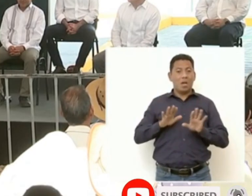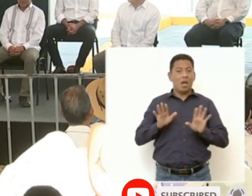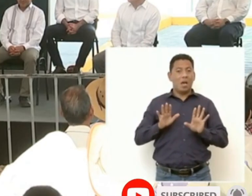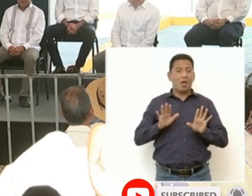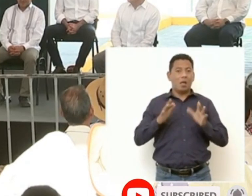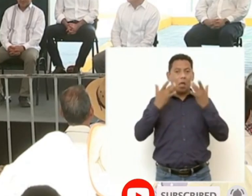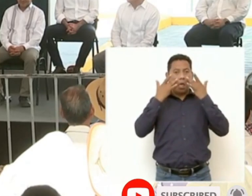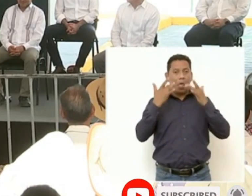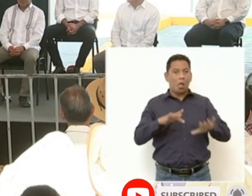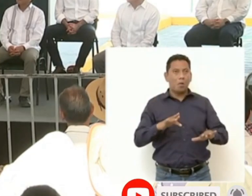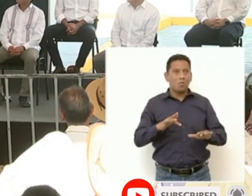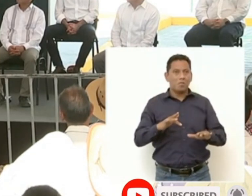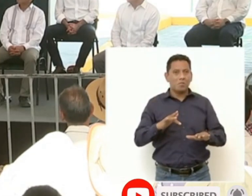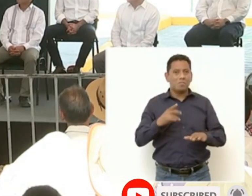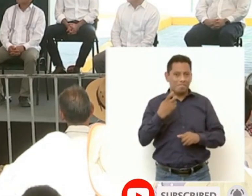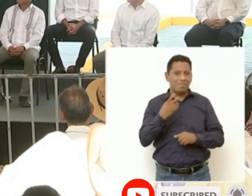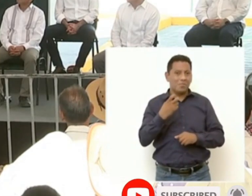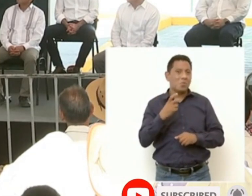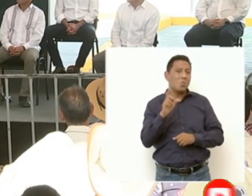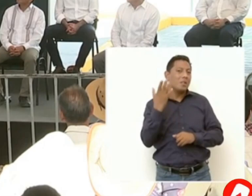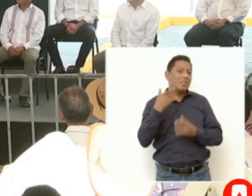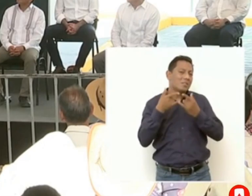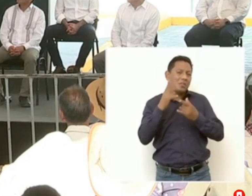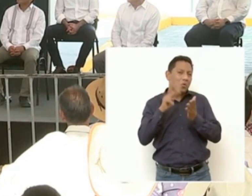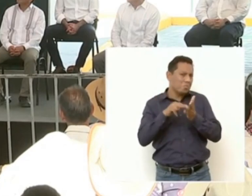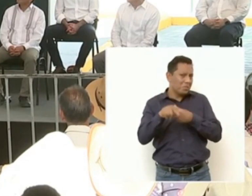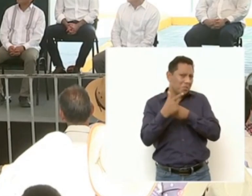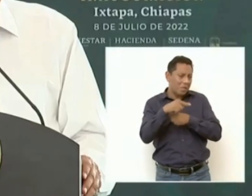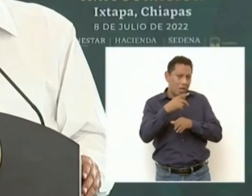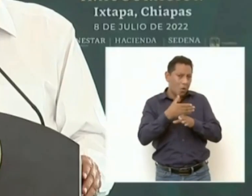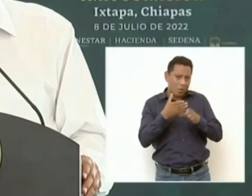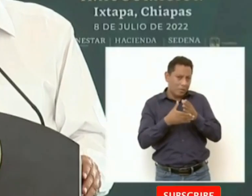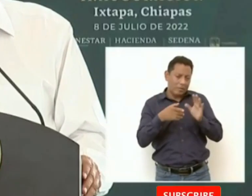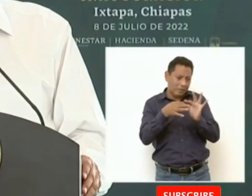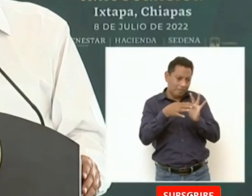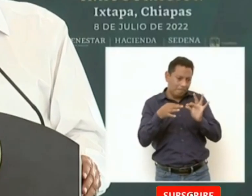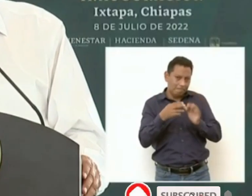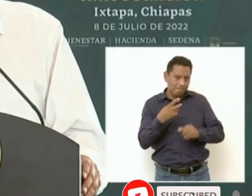nos rendimos, entre otras consideraciones,